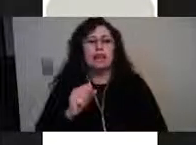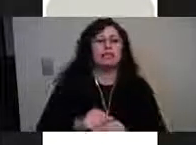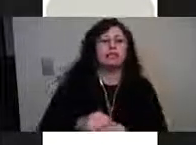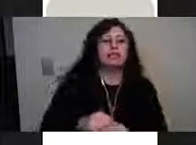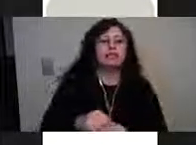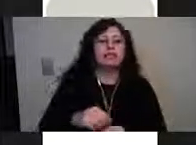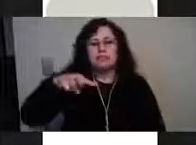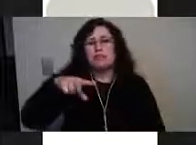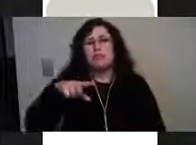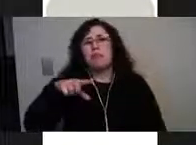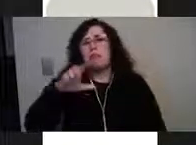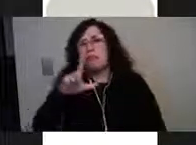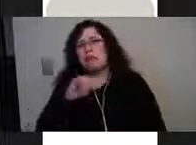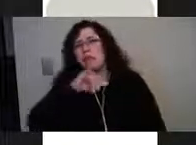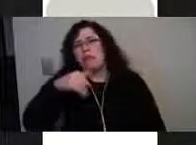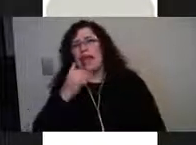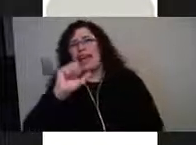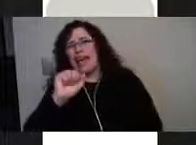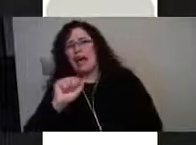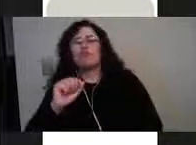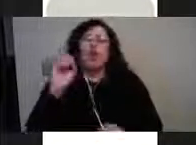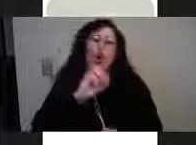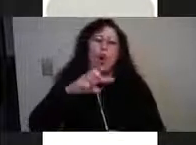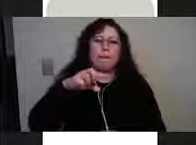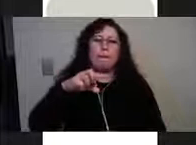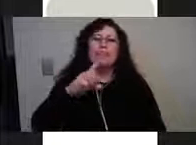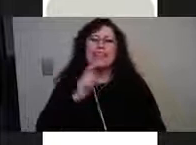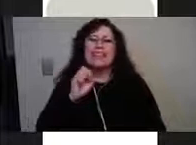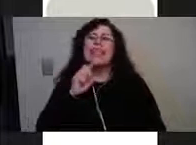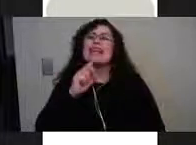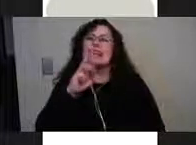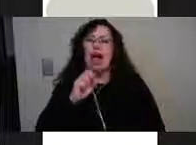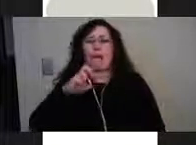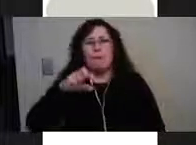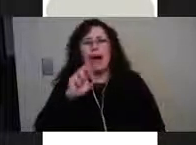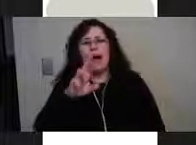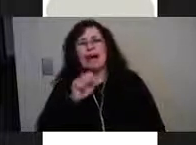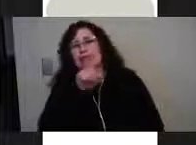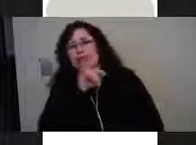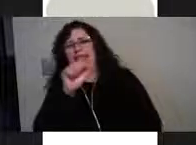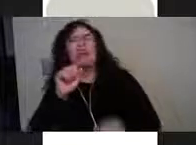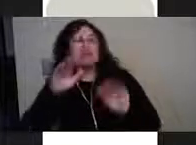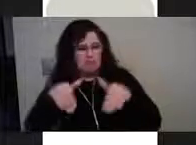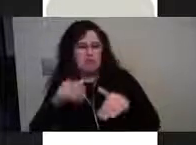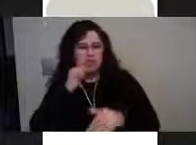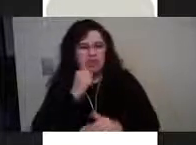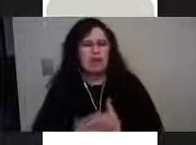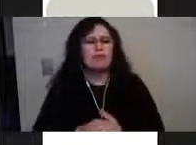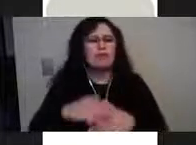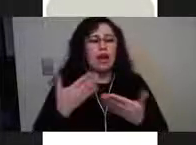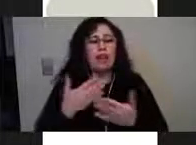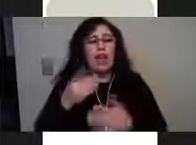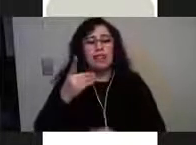¿ya? Eh, ¿Ya? La diplegia, donde se afectan las dos piernas, ¿cierto? Predominantemente,